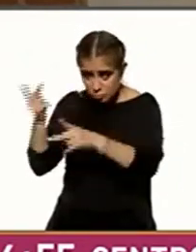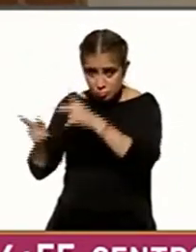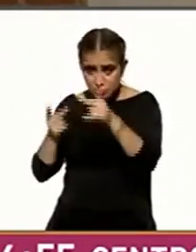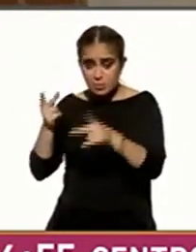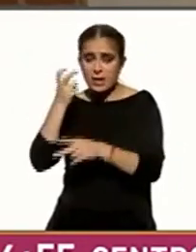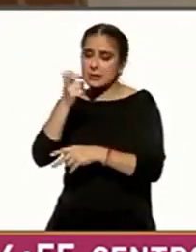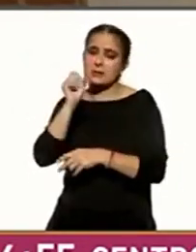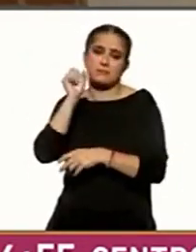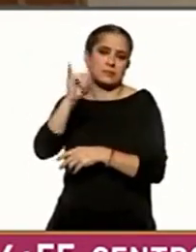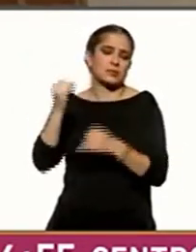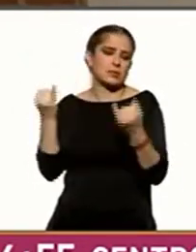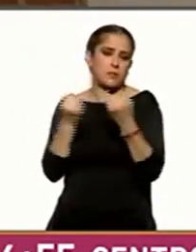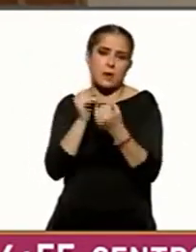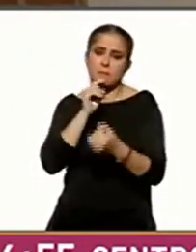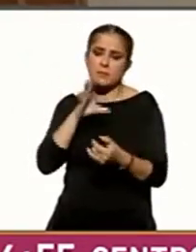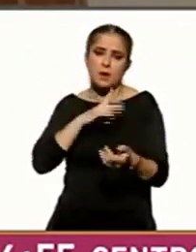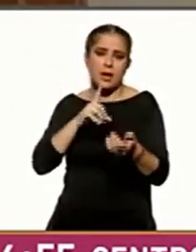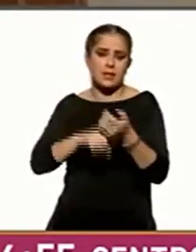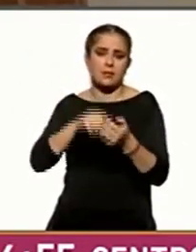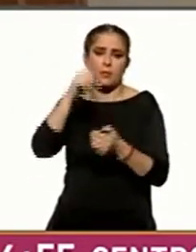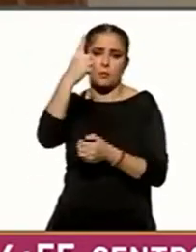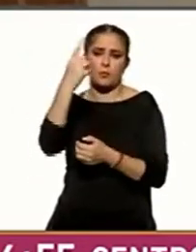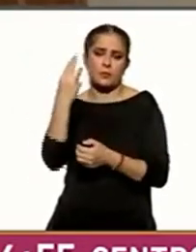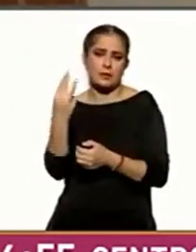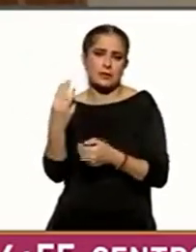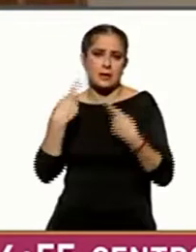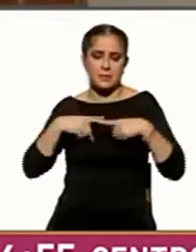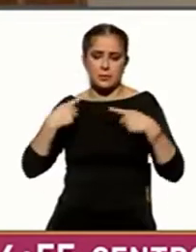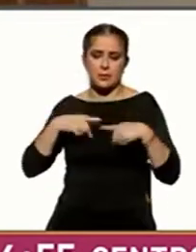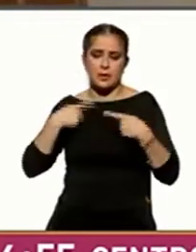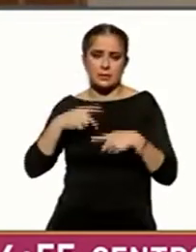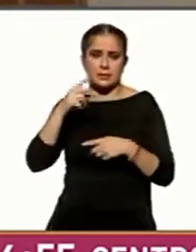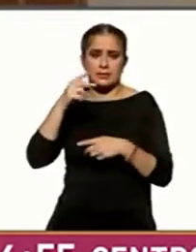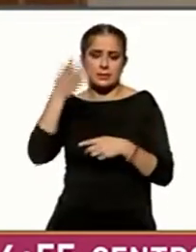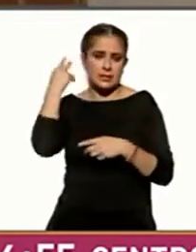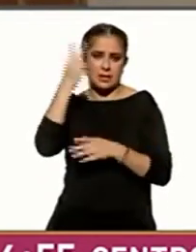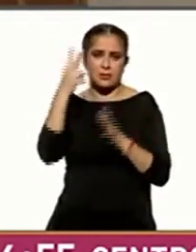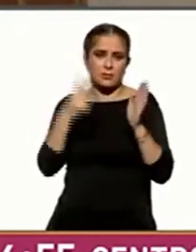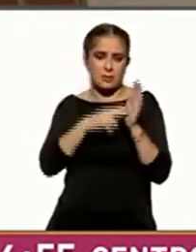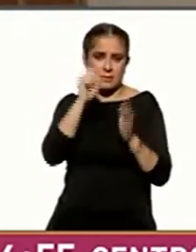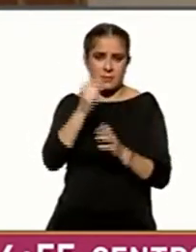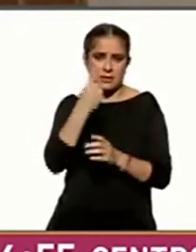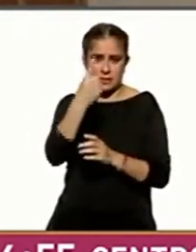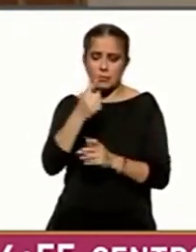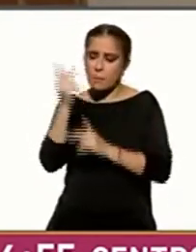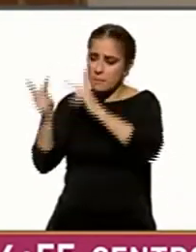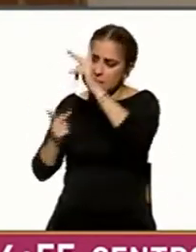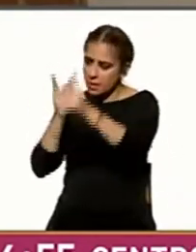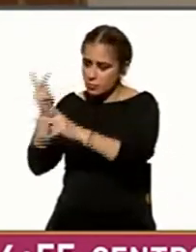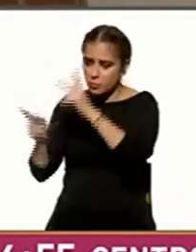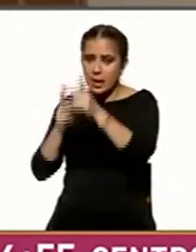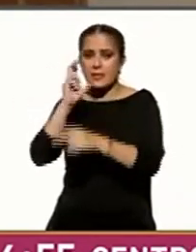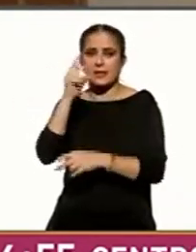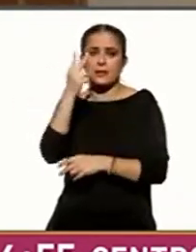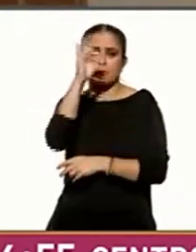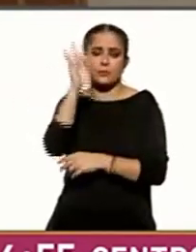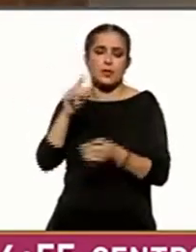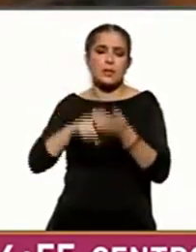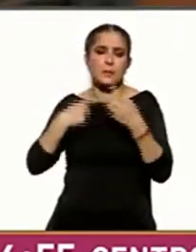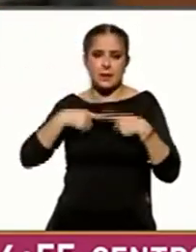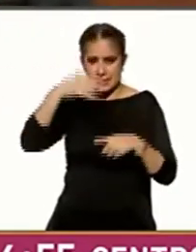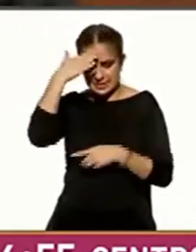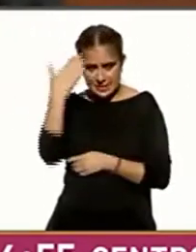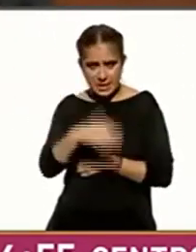una tercera parte de la población. En agosto del 21, cuando se lanza esta iniciativa, fue 32% y en